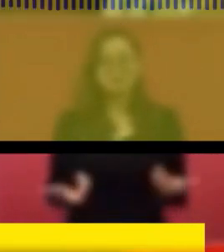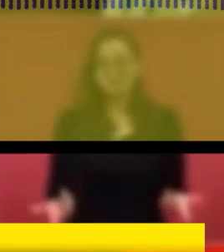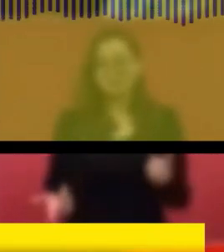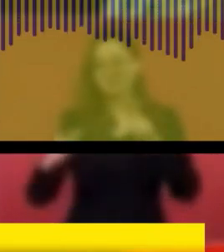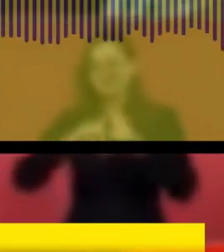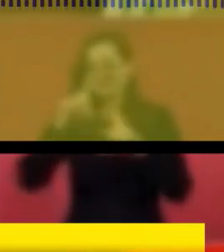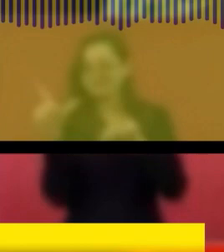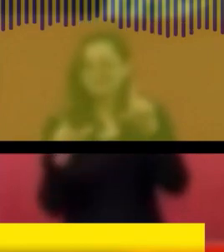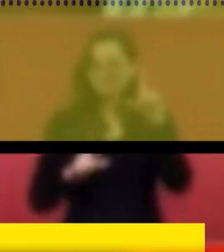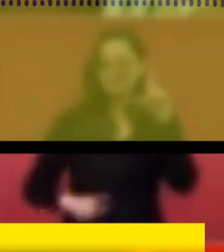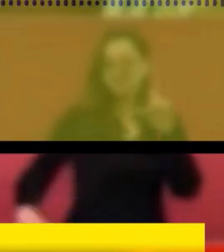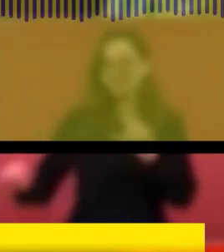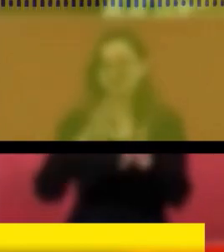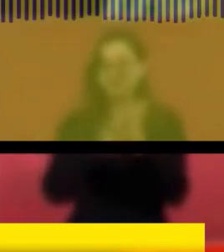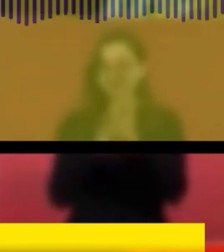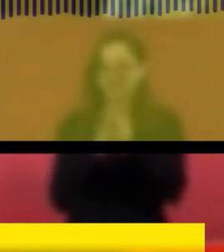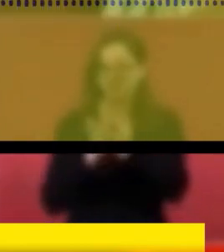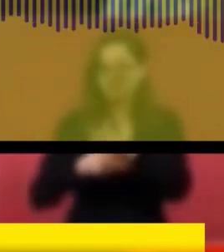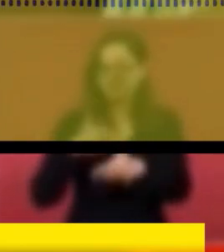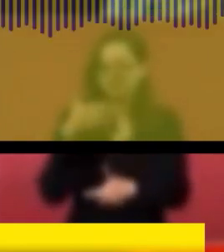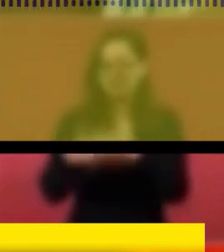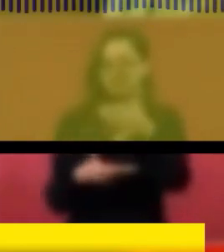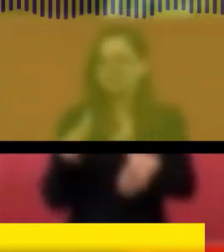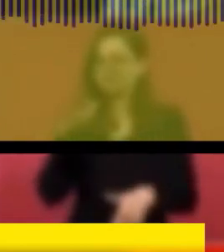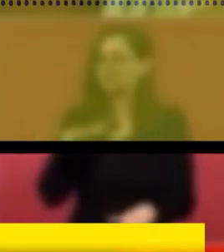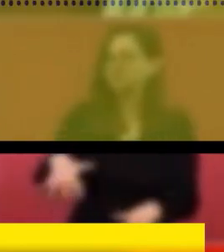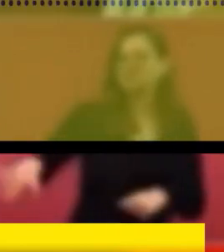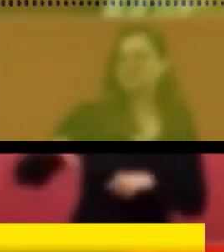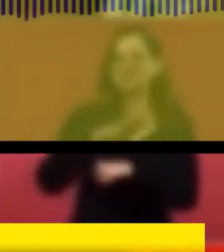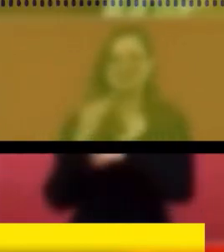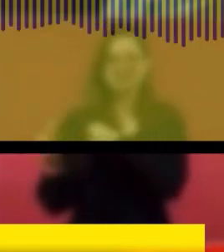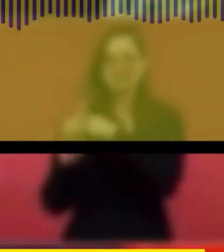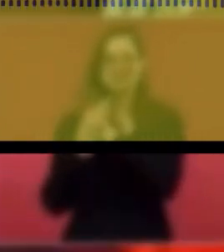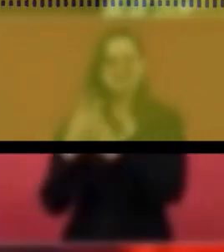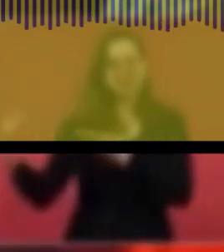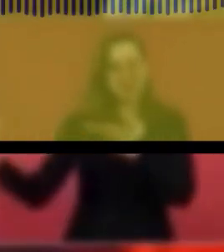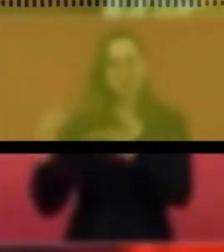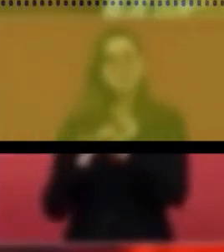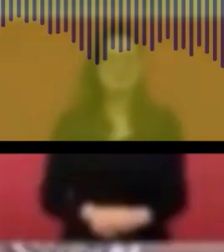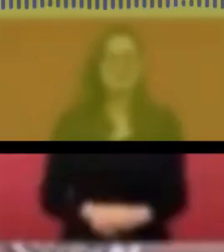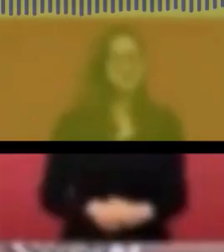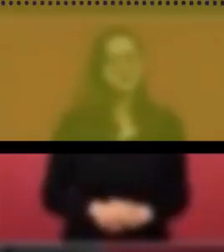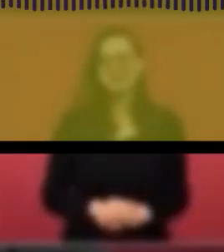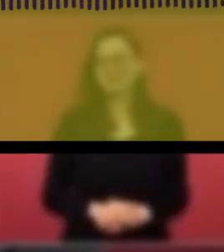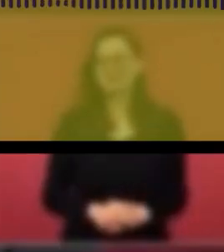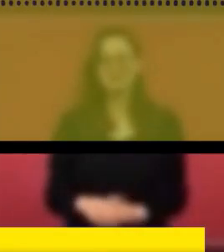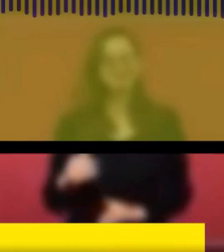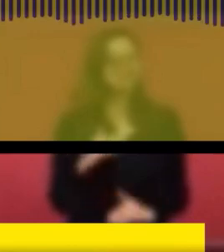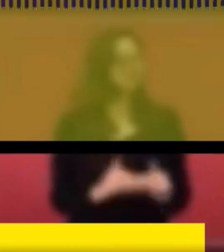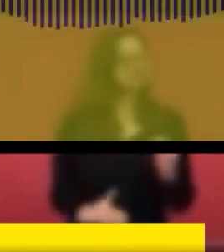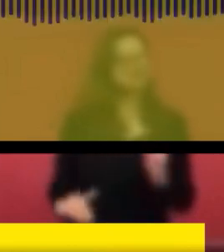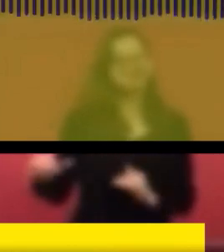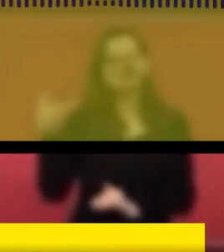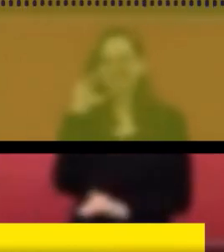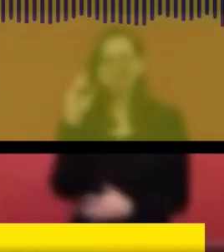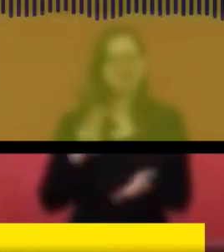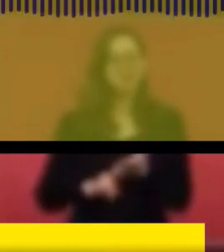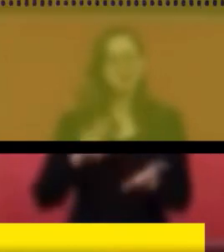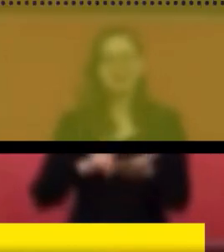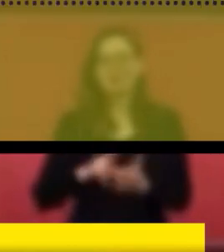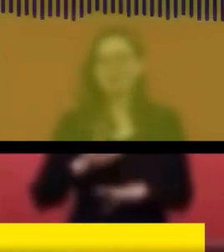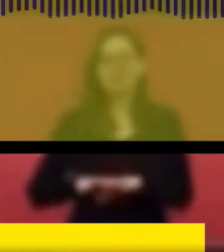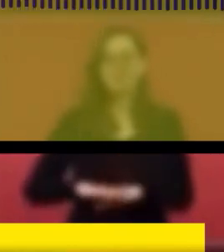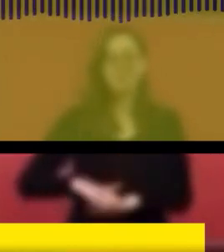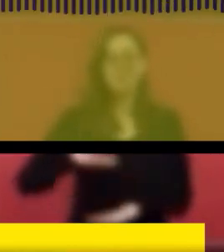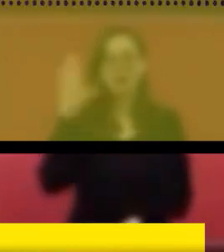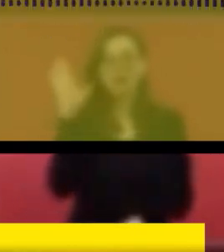ayudas, subsidios, subsidios y subsidios, que termina por convertirse como un boomerang que va y